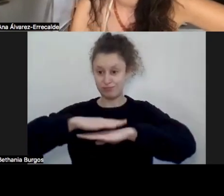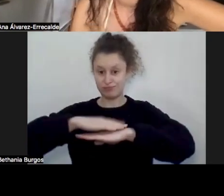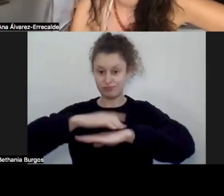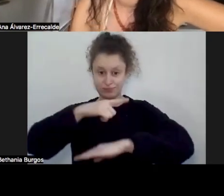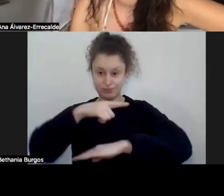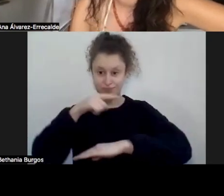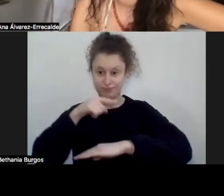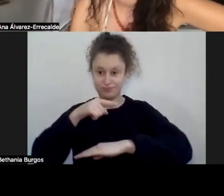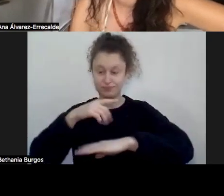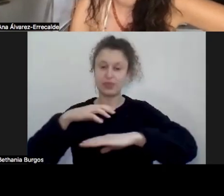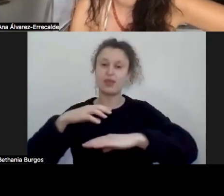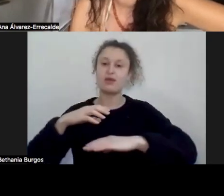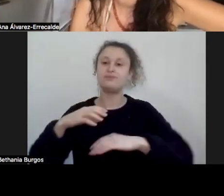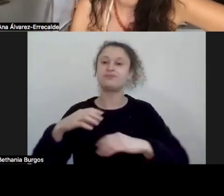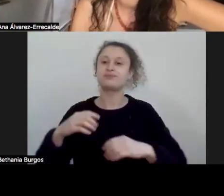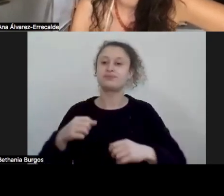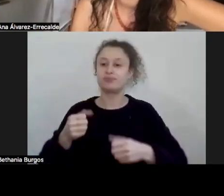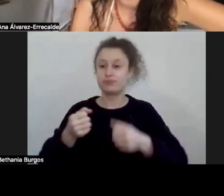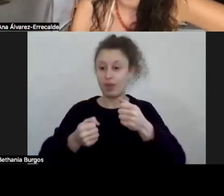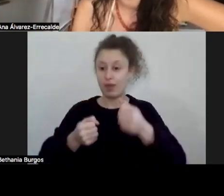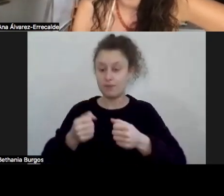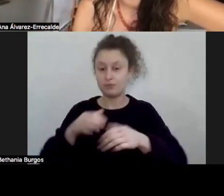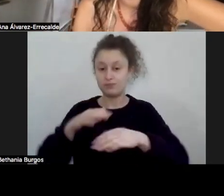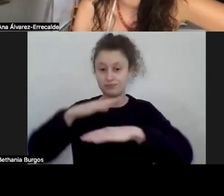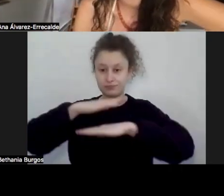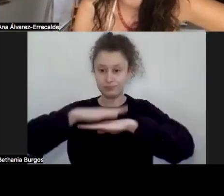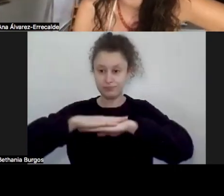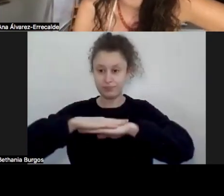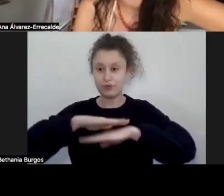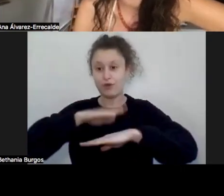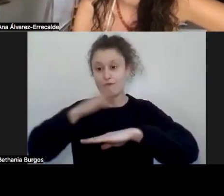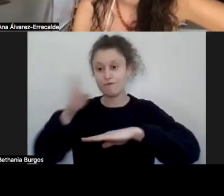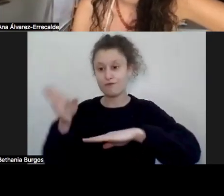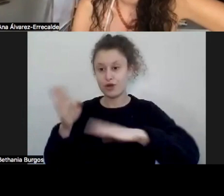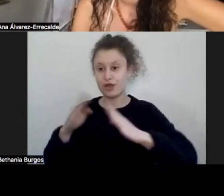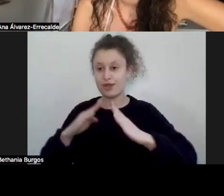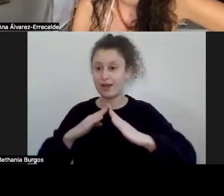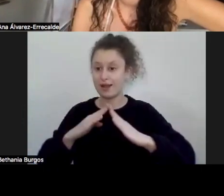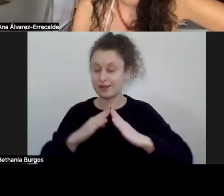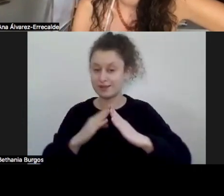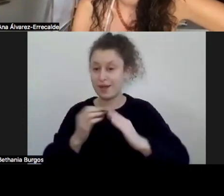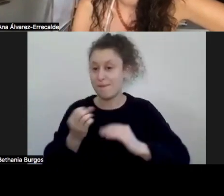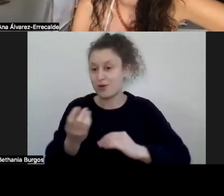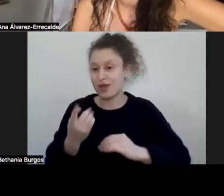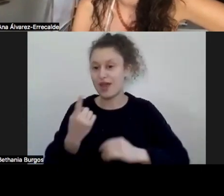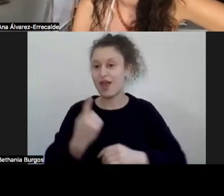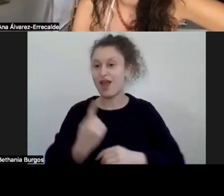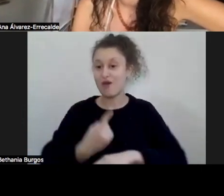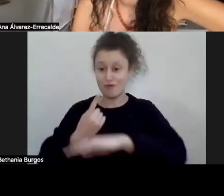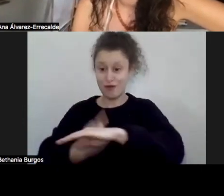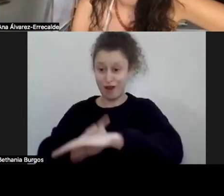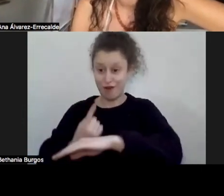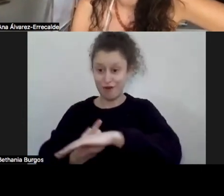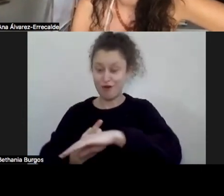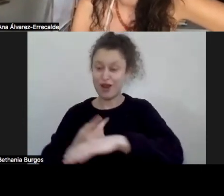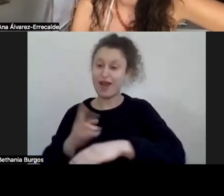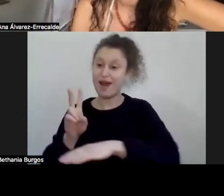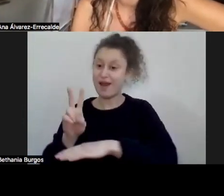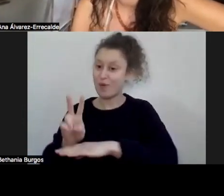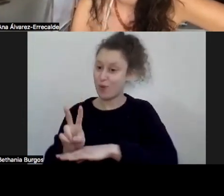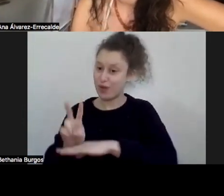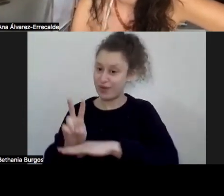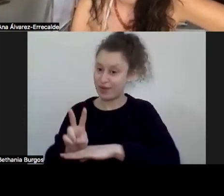pasar esa hora cuando venía la cuidadora en pareja, ¿no? Y claro, Oscar le gusta